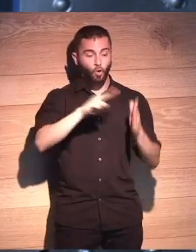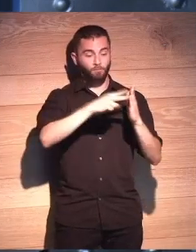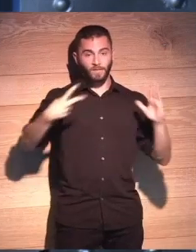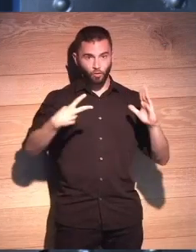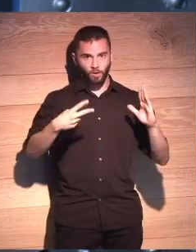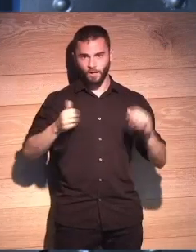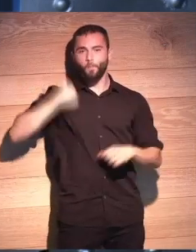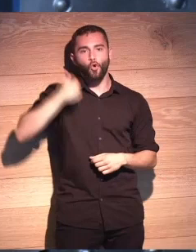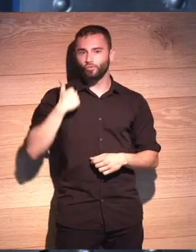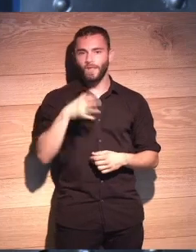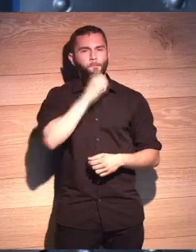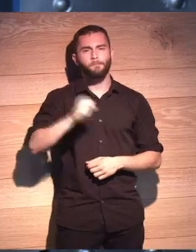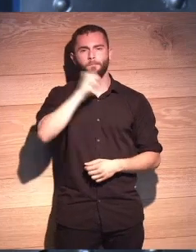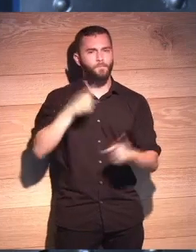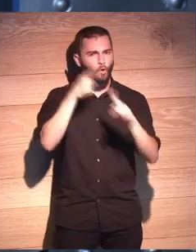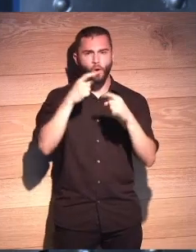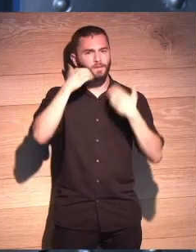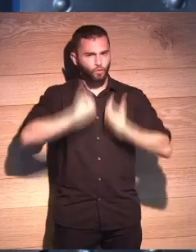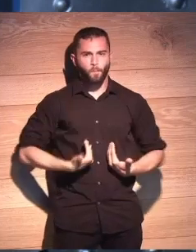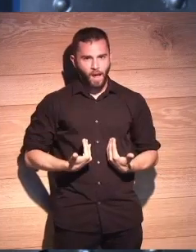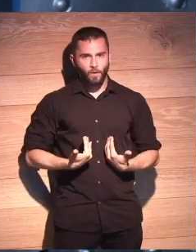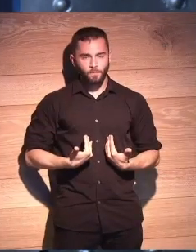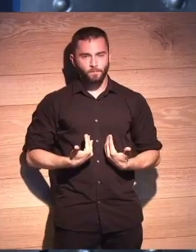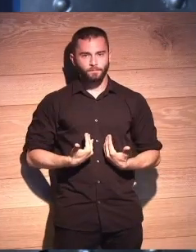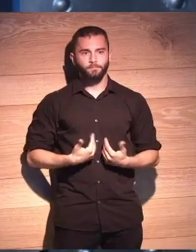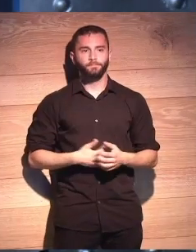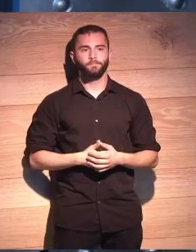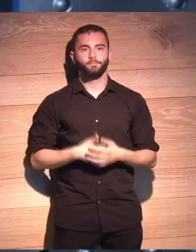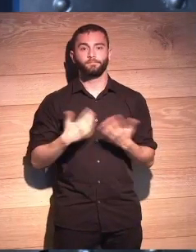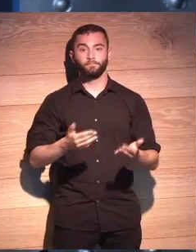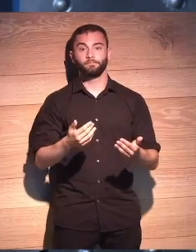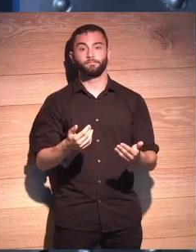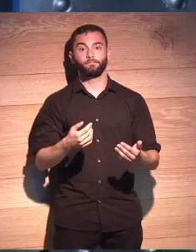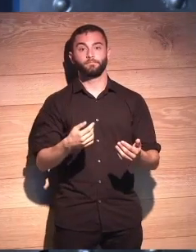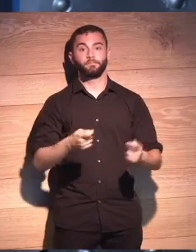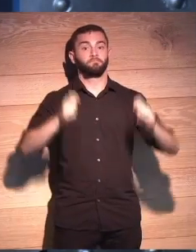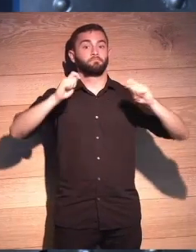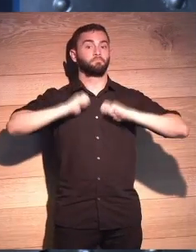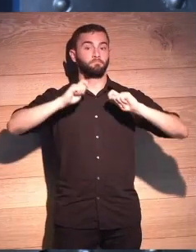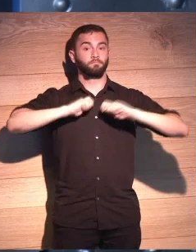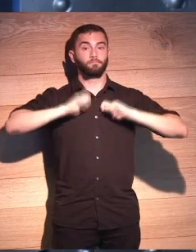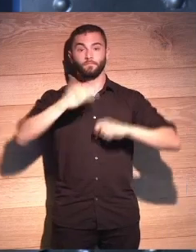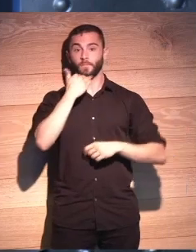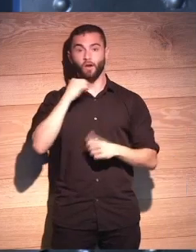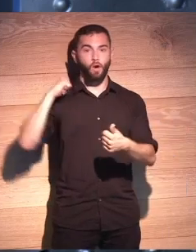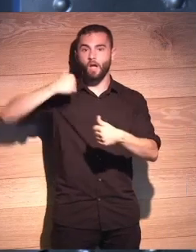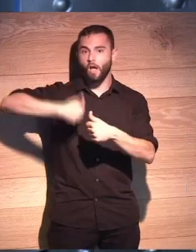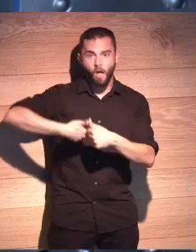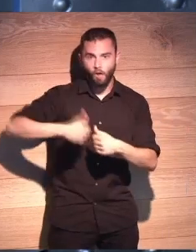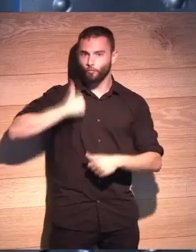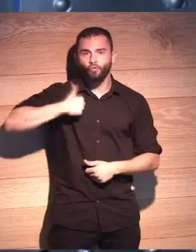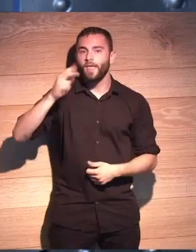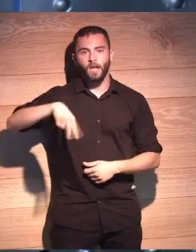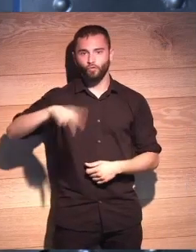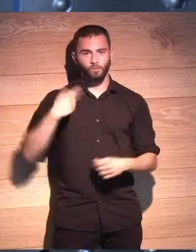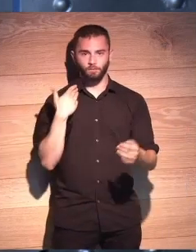oportunidad maravillosa para el ser humano y nos ofrecen pues algo que no hemos tenido nunca, oportunidad